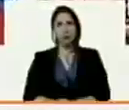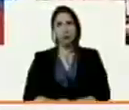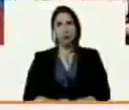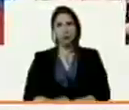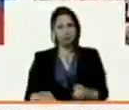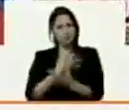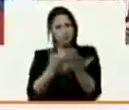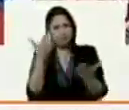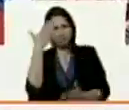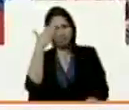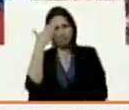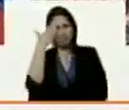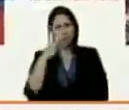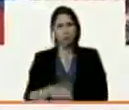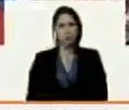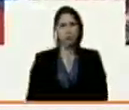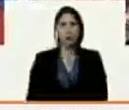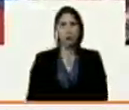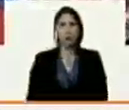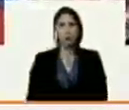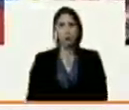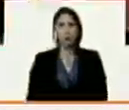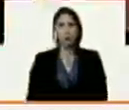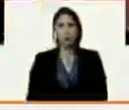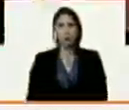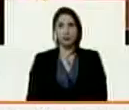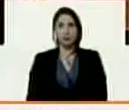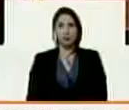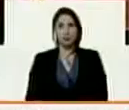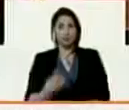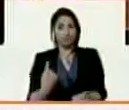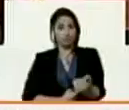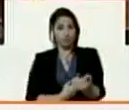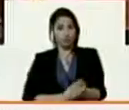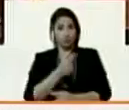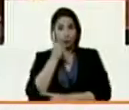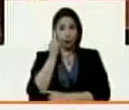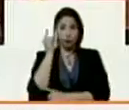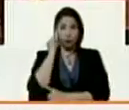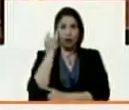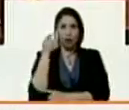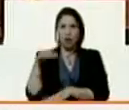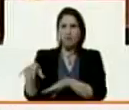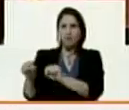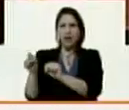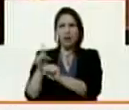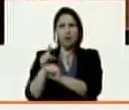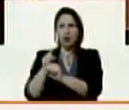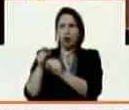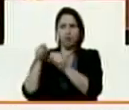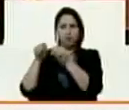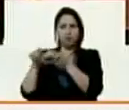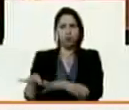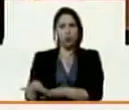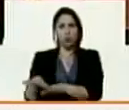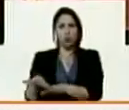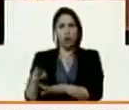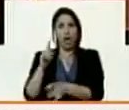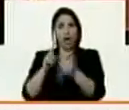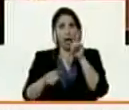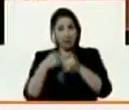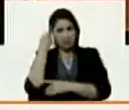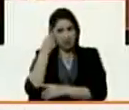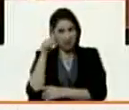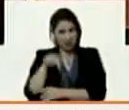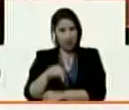Ustedes saben, queridos hermanos, queridas hermanas, que el imperialismo no se va a rendir. ¿Alguien aquí cree que el